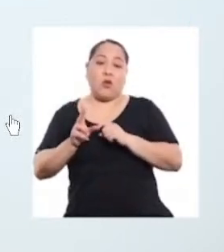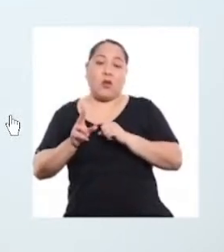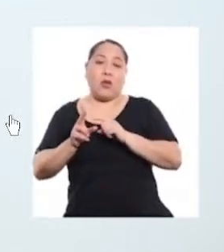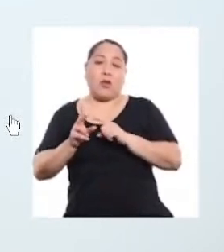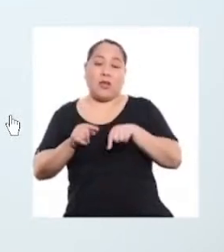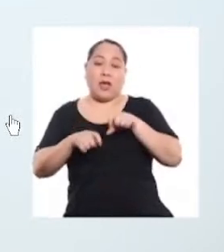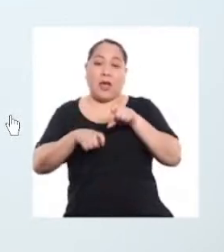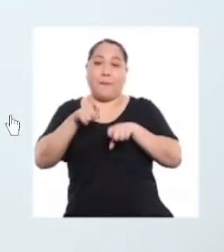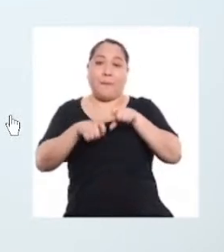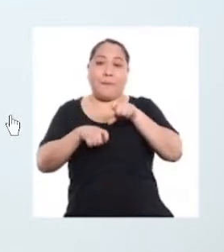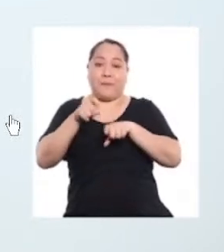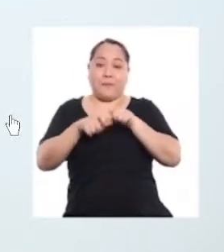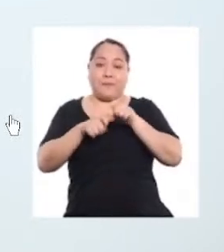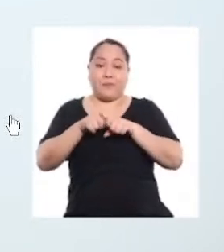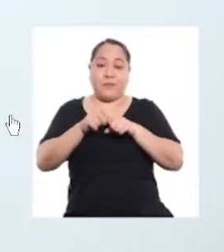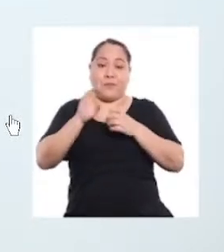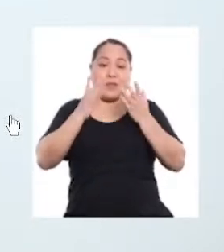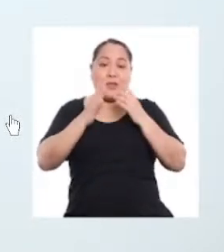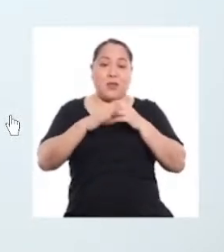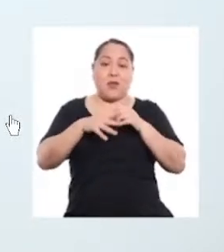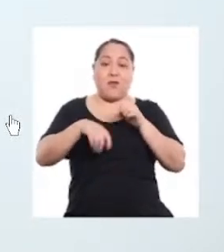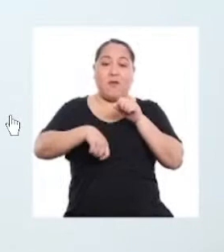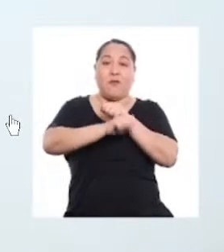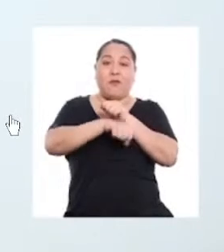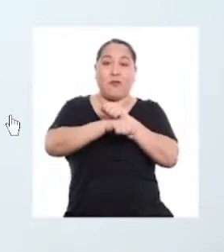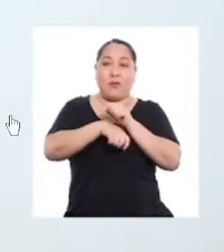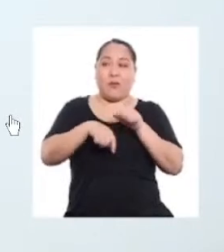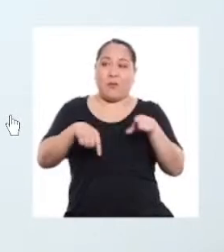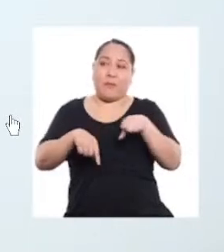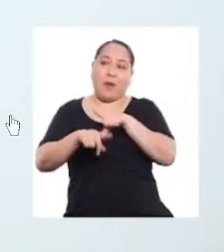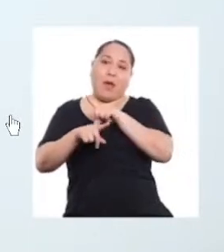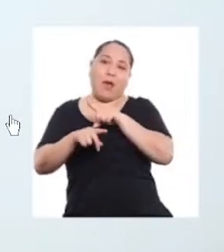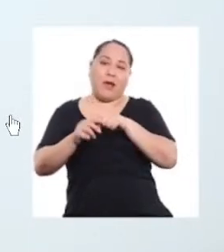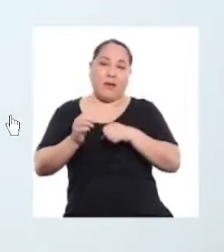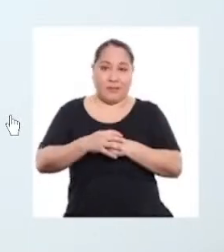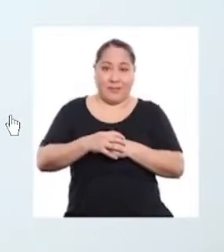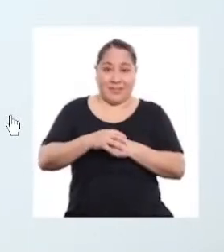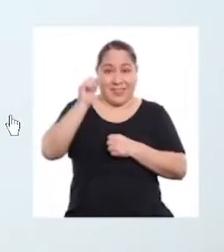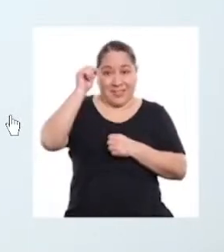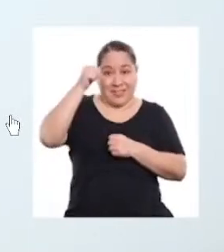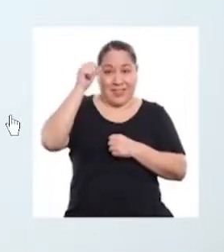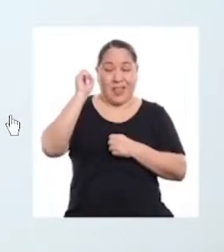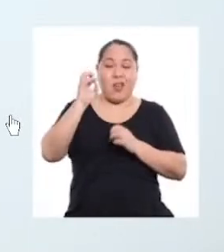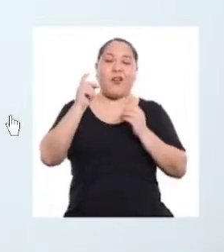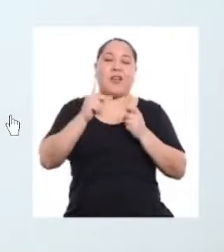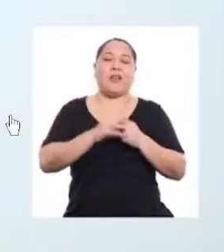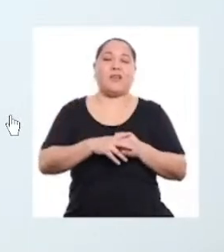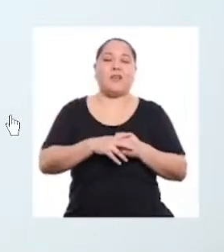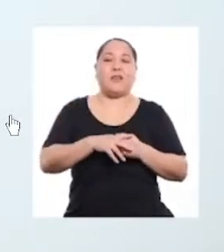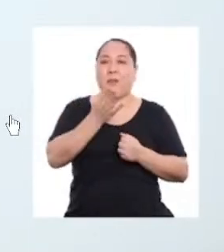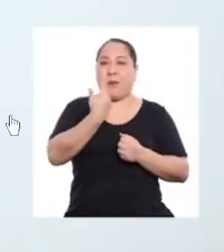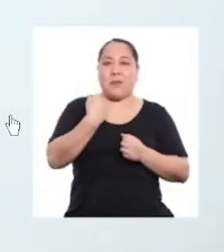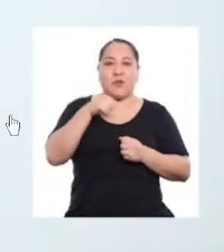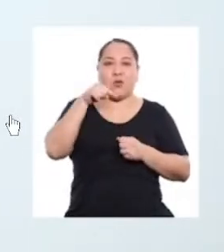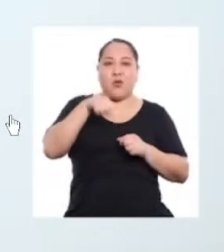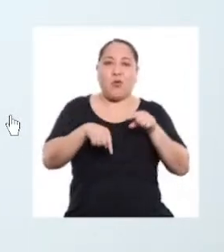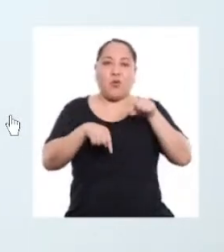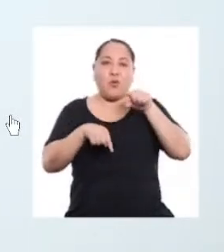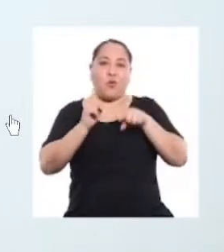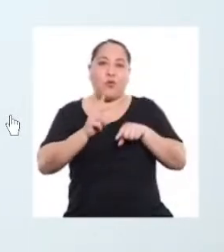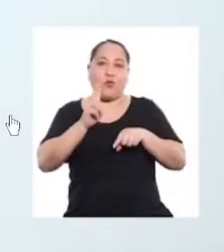1, 2, 3. Y levantamos el pie, como si jugáramos fútbol. ¡Ah! ¿Sí? Una vez más.